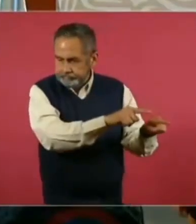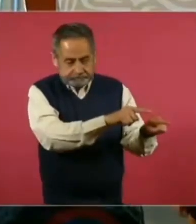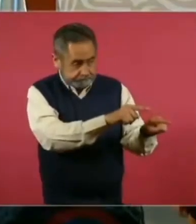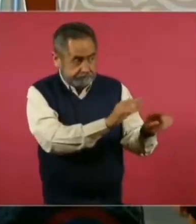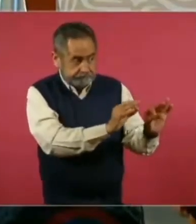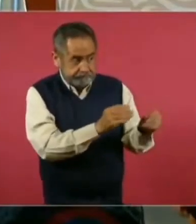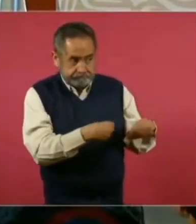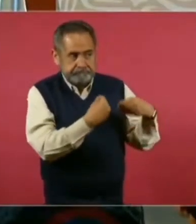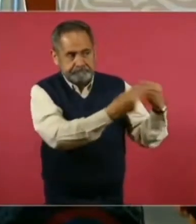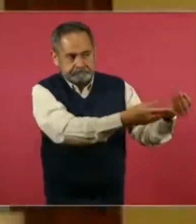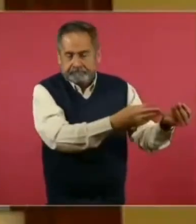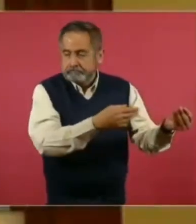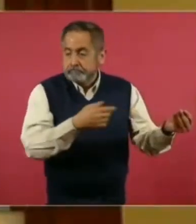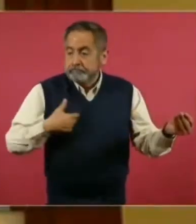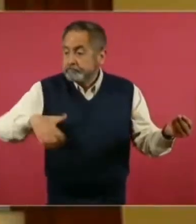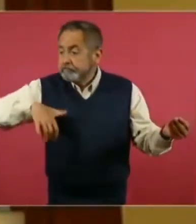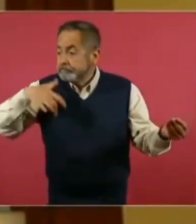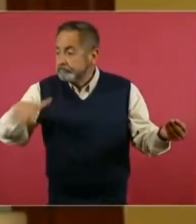trabajar